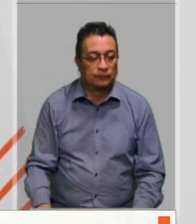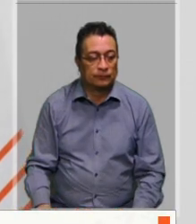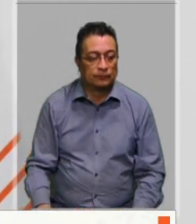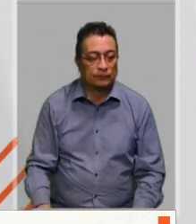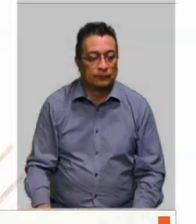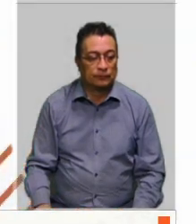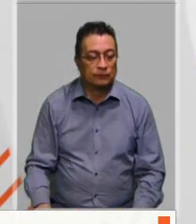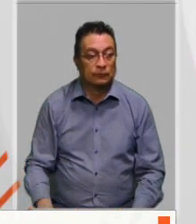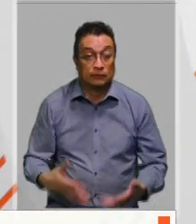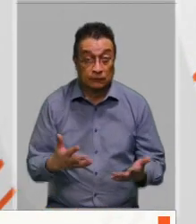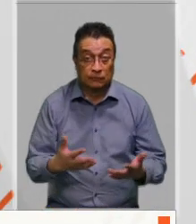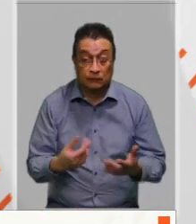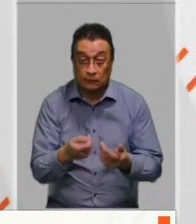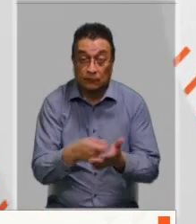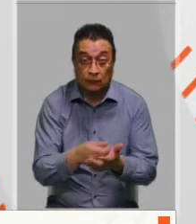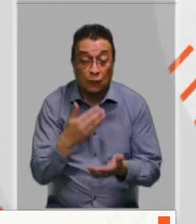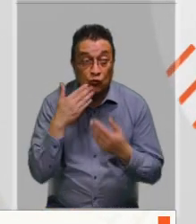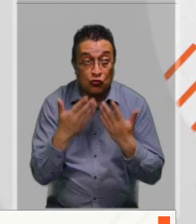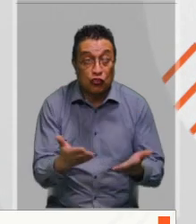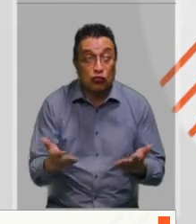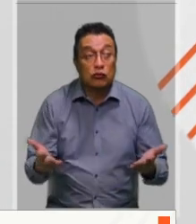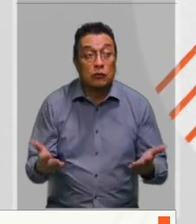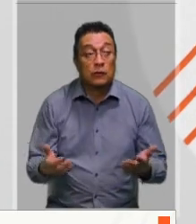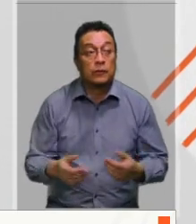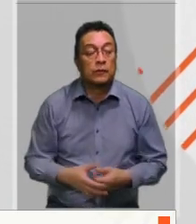¿Quiere que le baile?